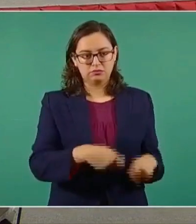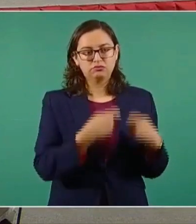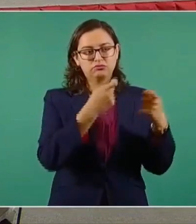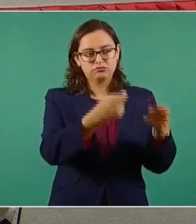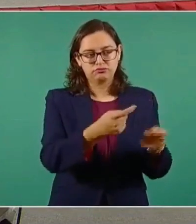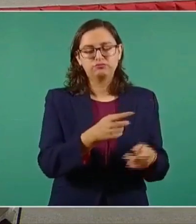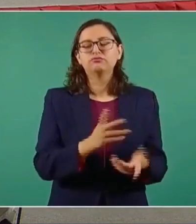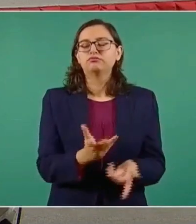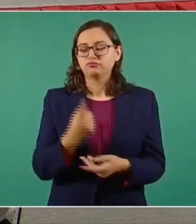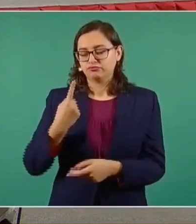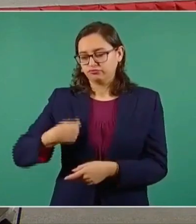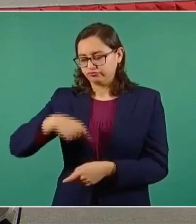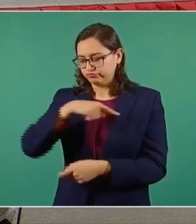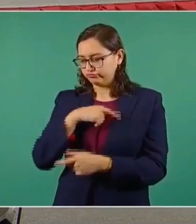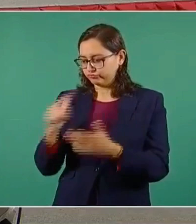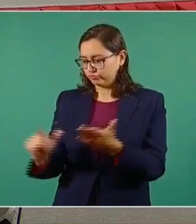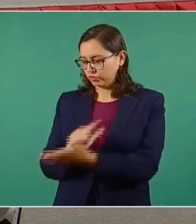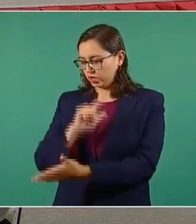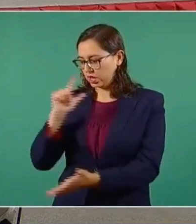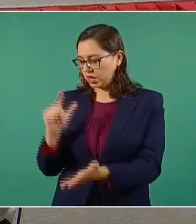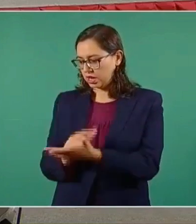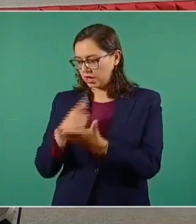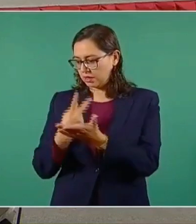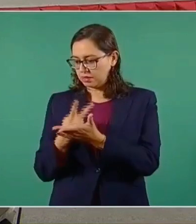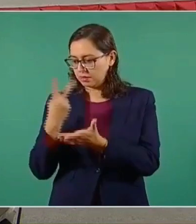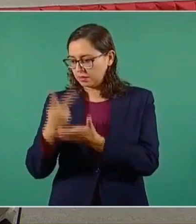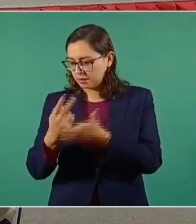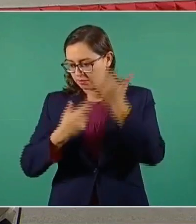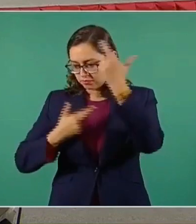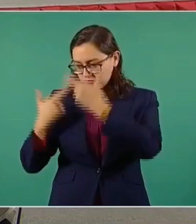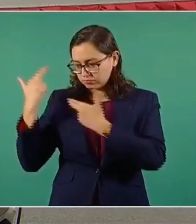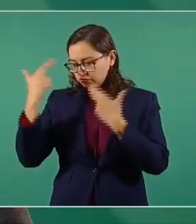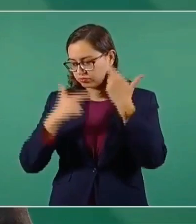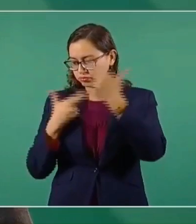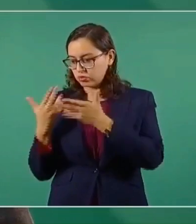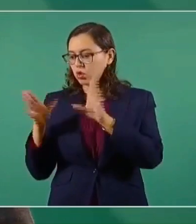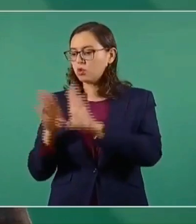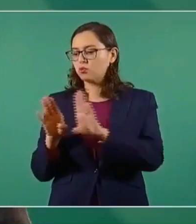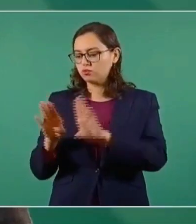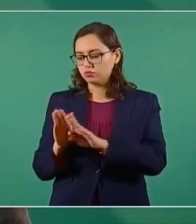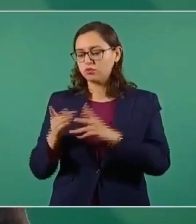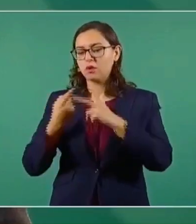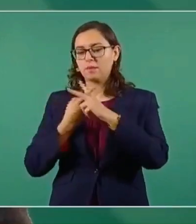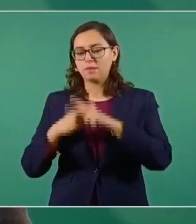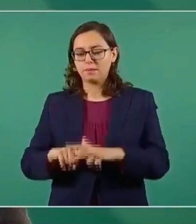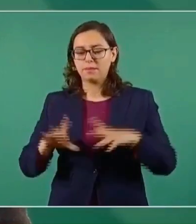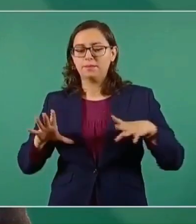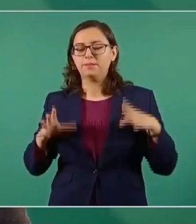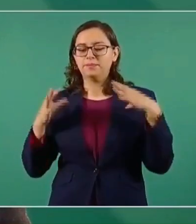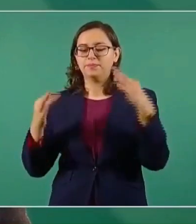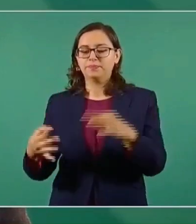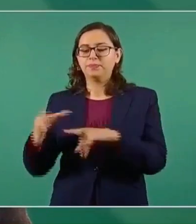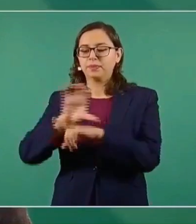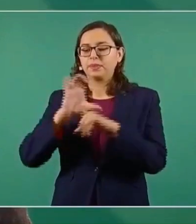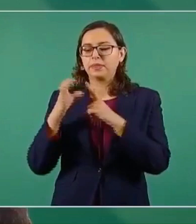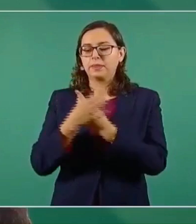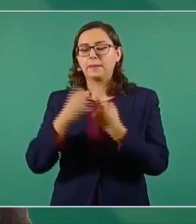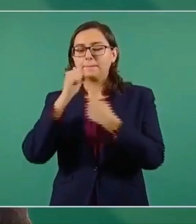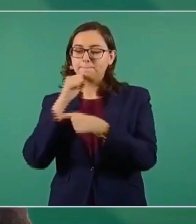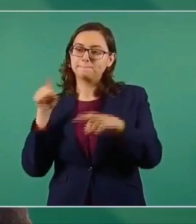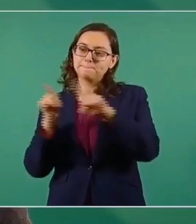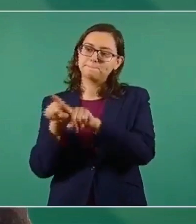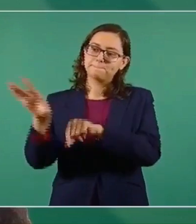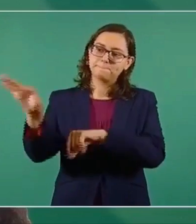para que se pusiera en marcha tanto la instalación del Consejo como del jurado. Se diseñó una plataforma digital para que fuera